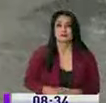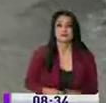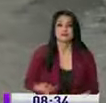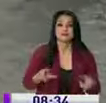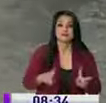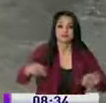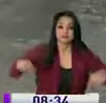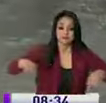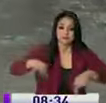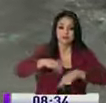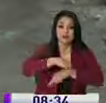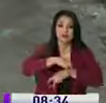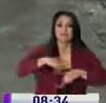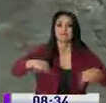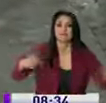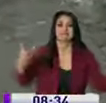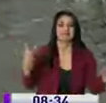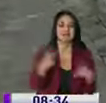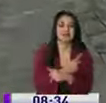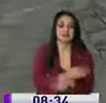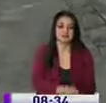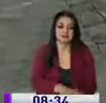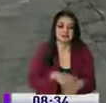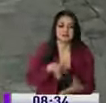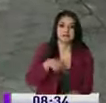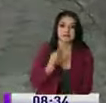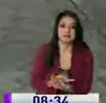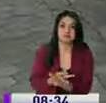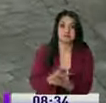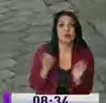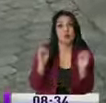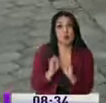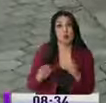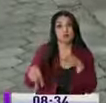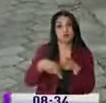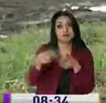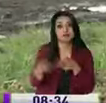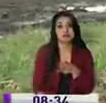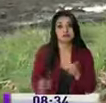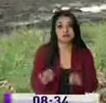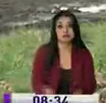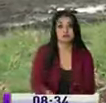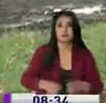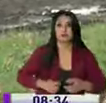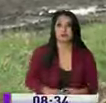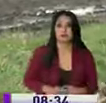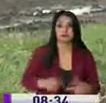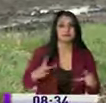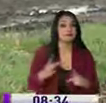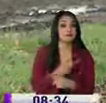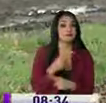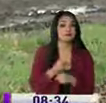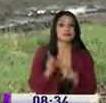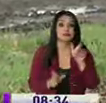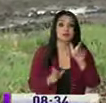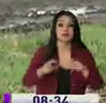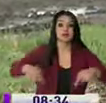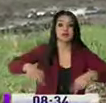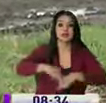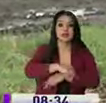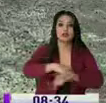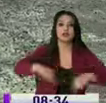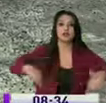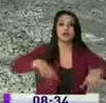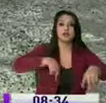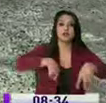al cruzar eso no dice ah se mojan se caen y se exponen a ser atropellados más que todo peligrosos para los carros